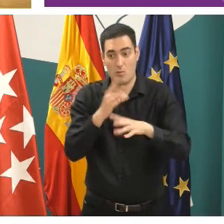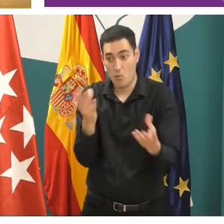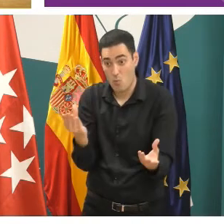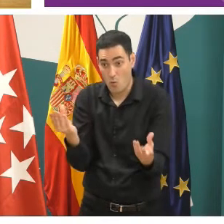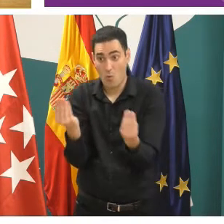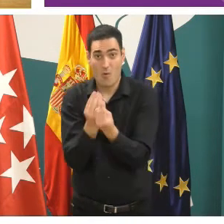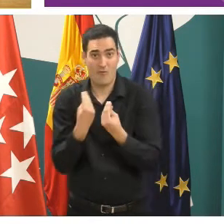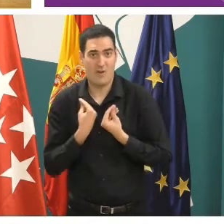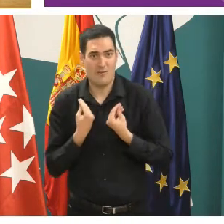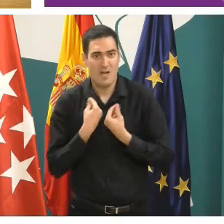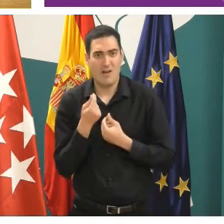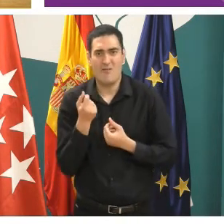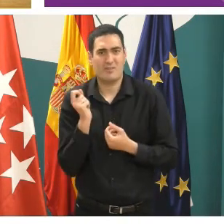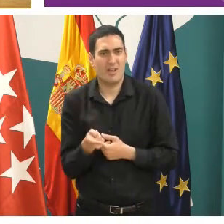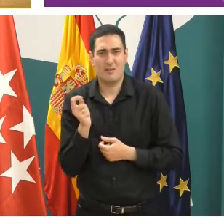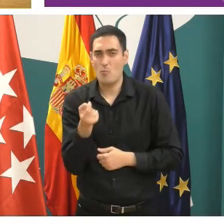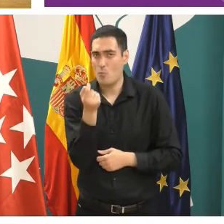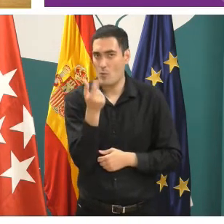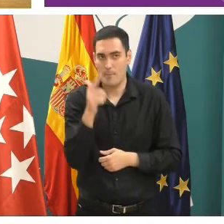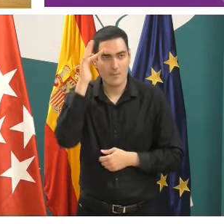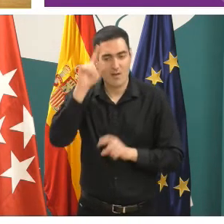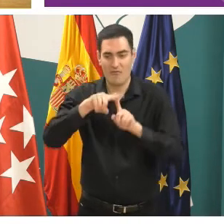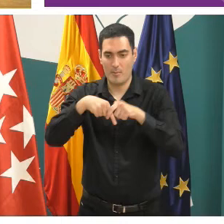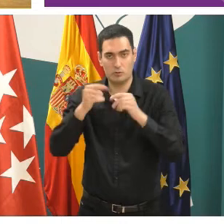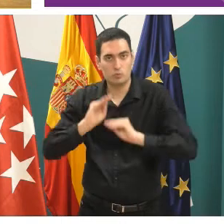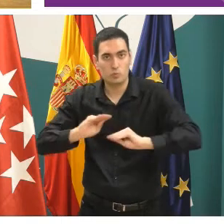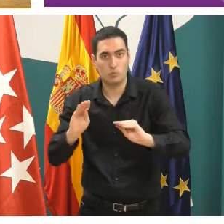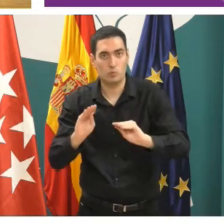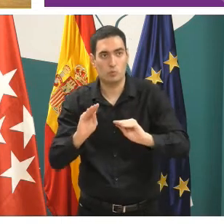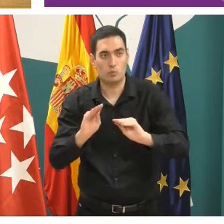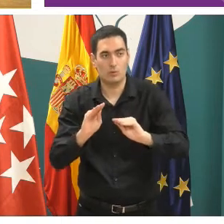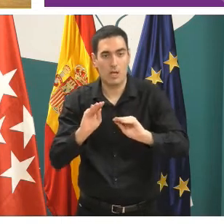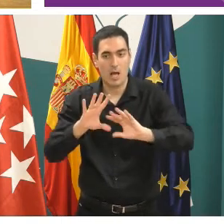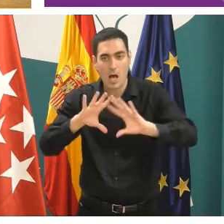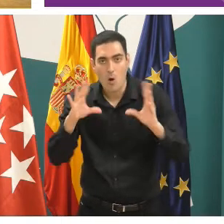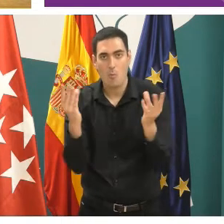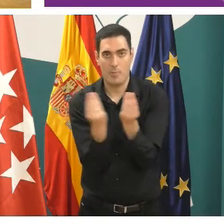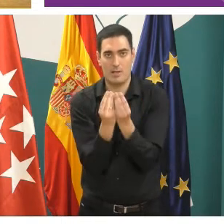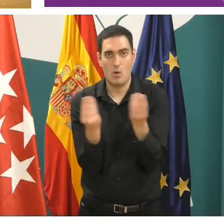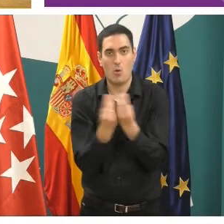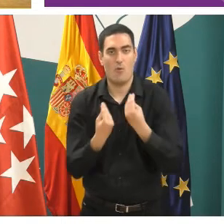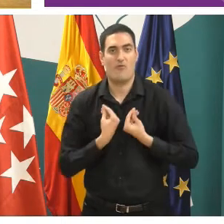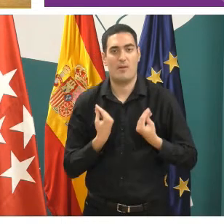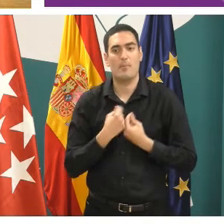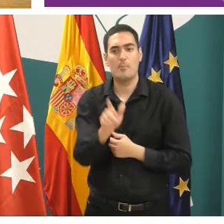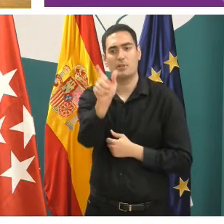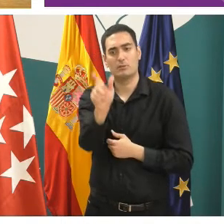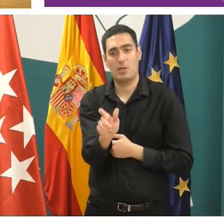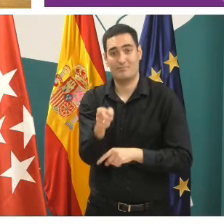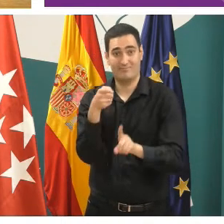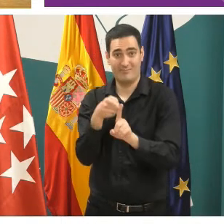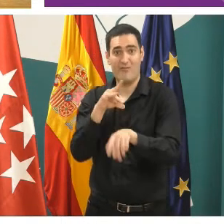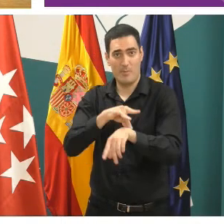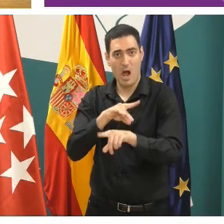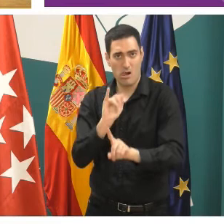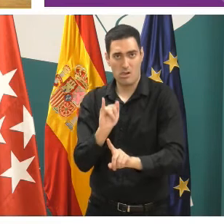frecuente. Más imaginaros sus familias, que por supuesto acompañan y conviven también con la persona que tiene la